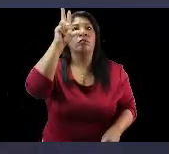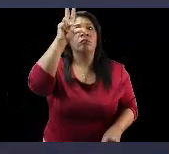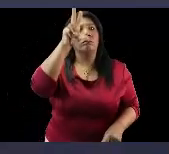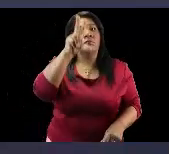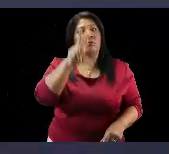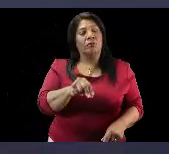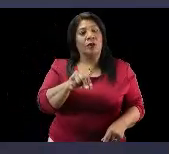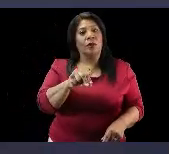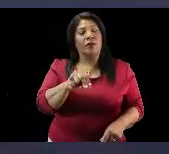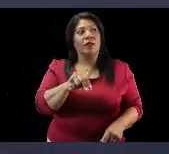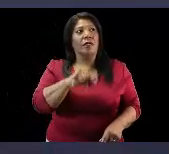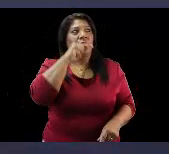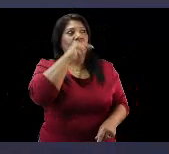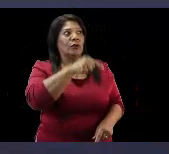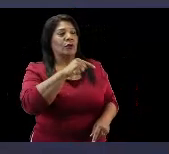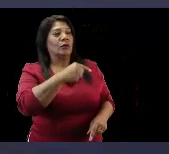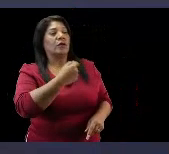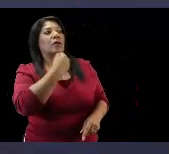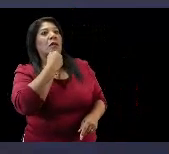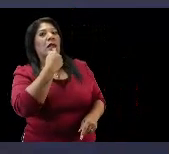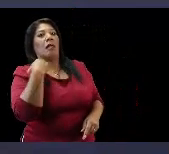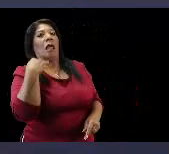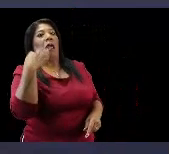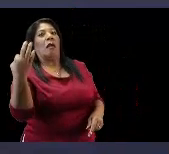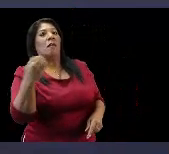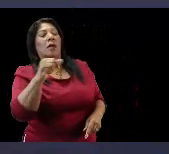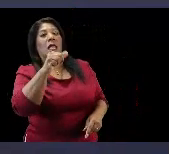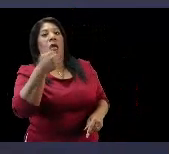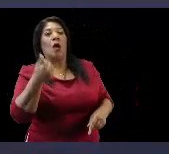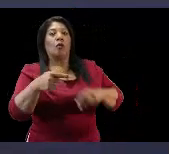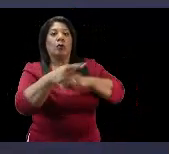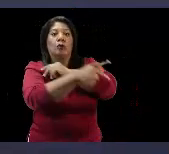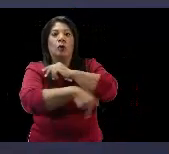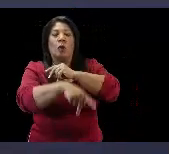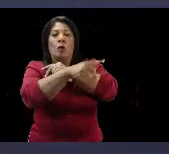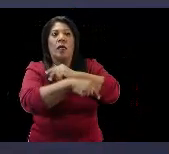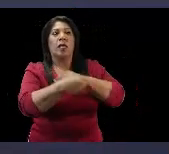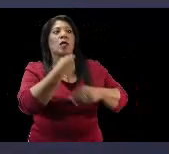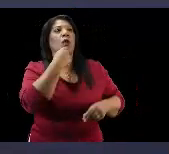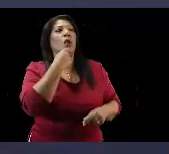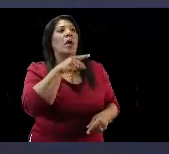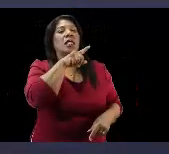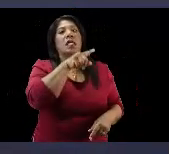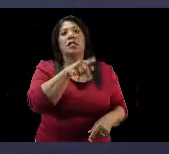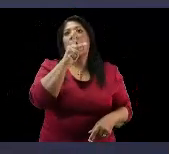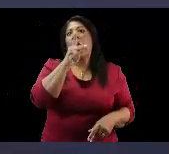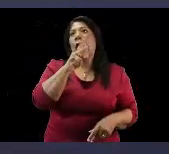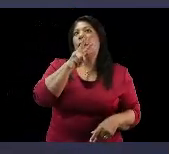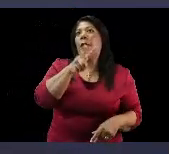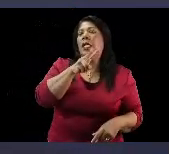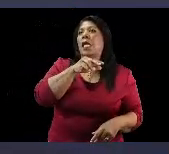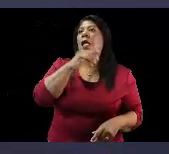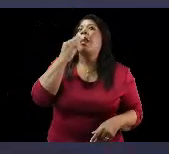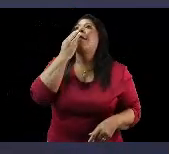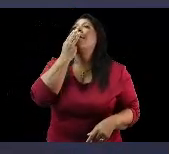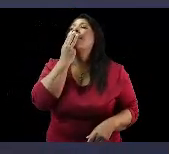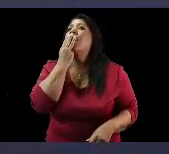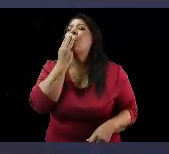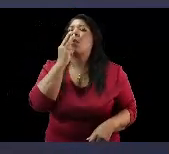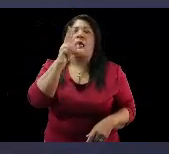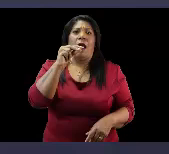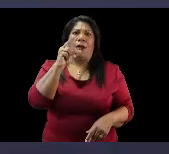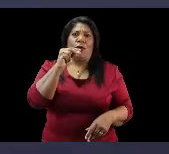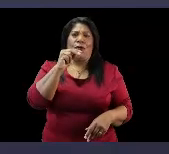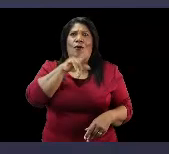si tú y yo después de esta entrevista nos invitan para otro país, nosotras no nos van a decir mudas porque no sabemos hablar